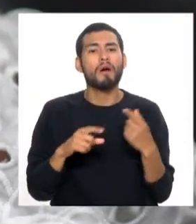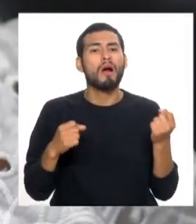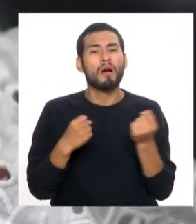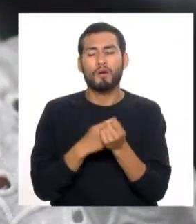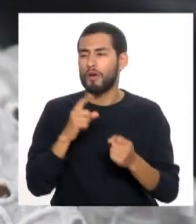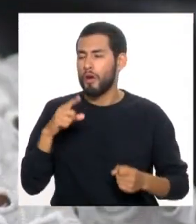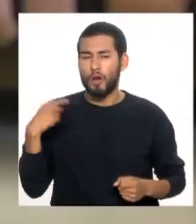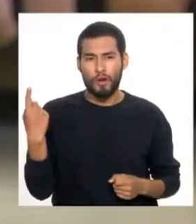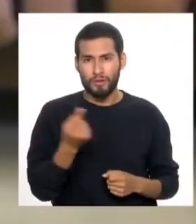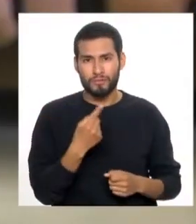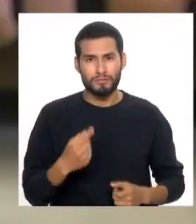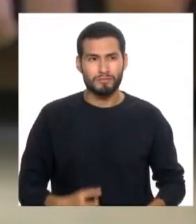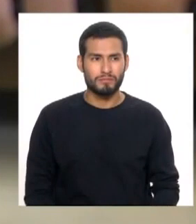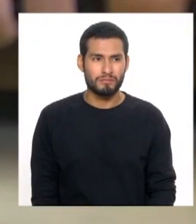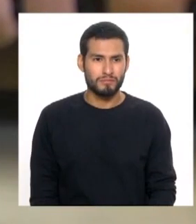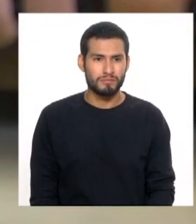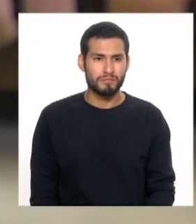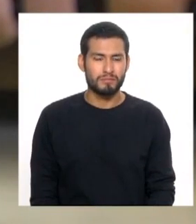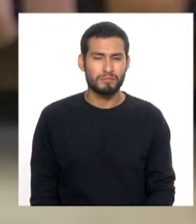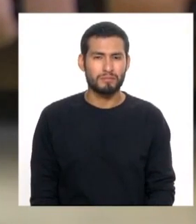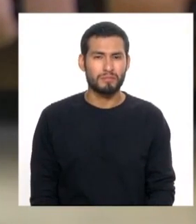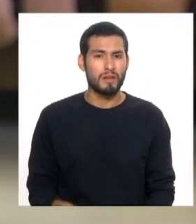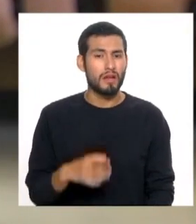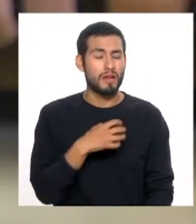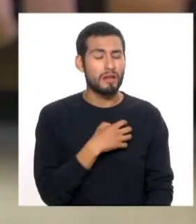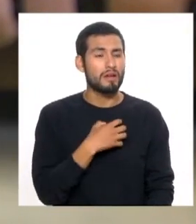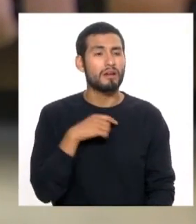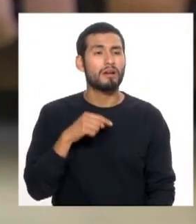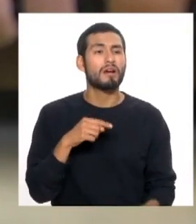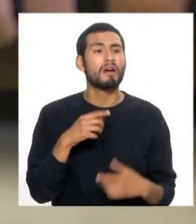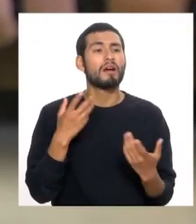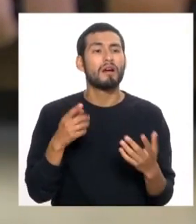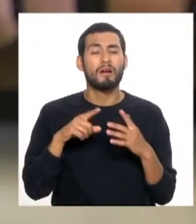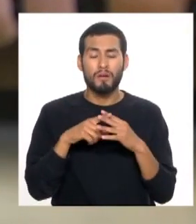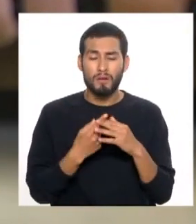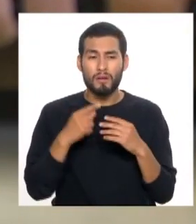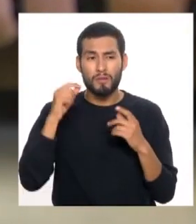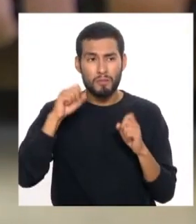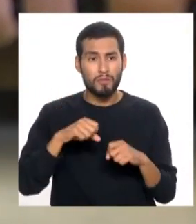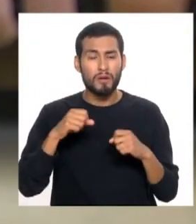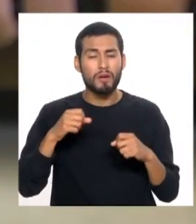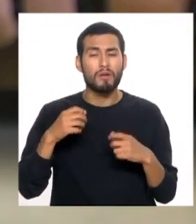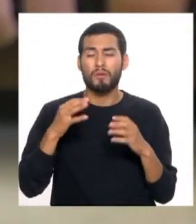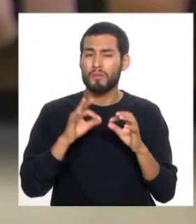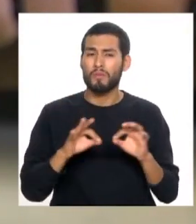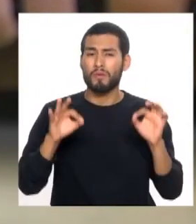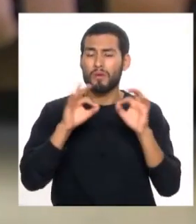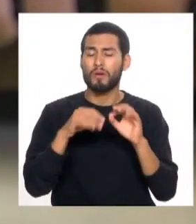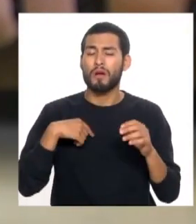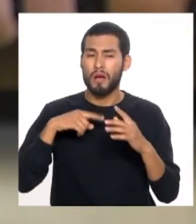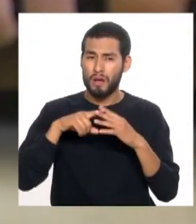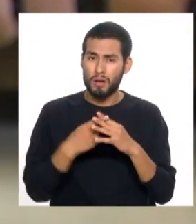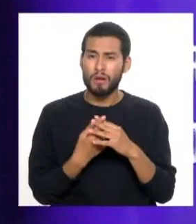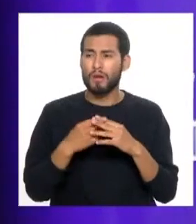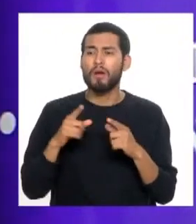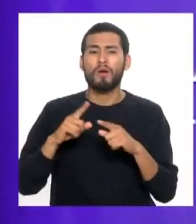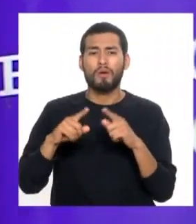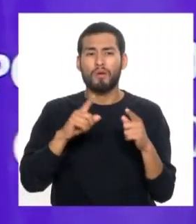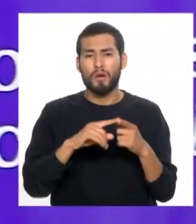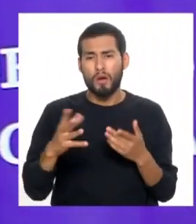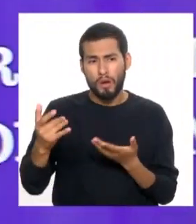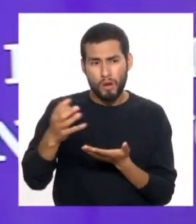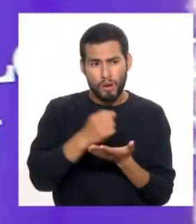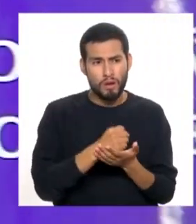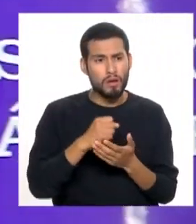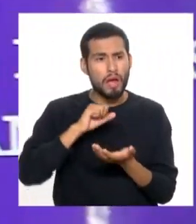de todos. El mes de mayo es muy importante para la asociación, puesto que empezamos nosotros la colecta